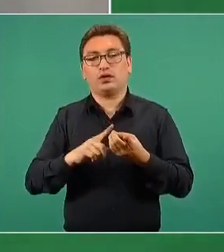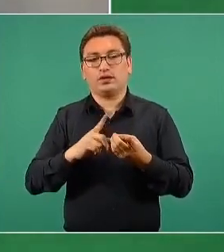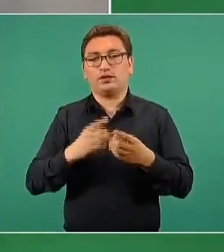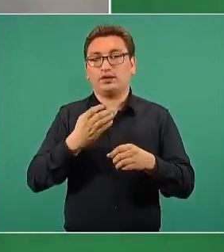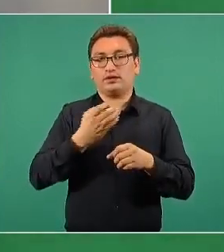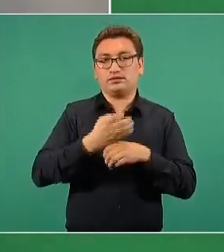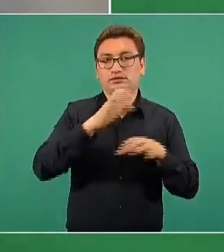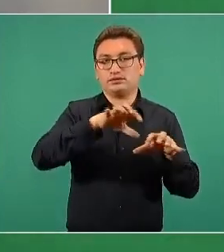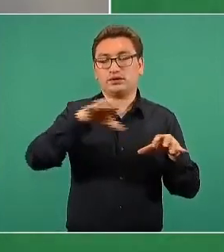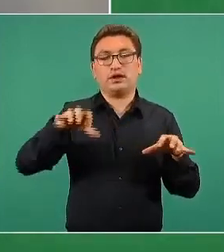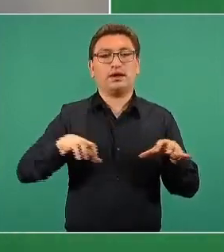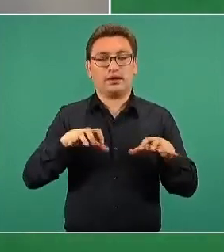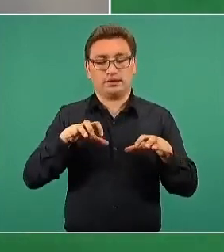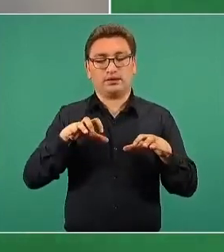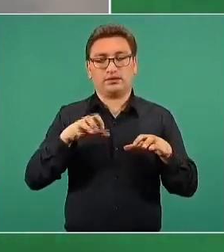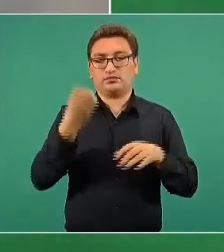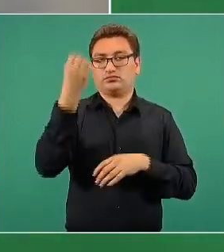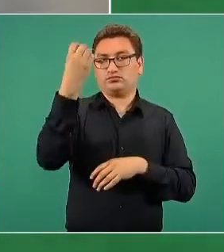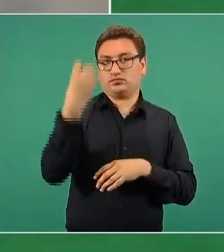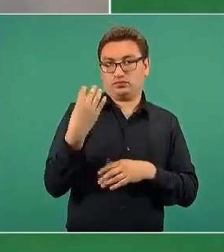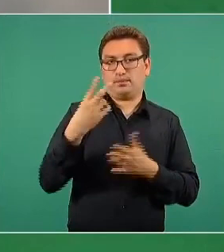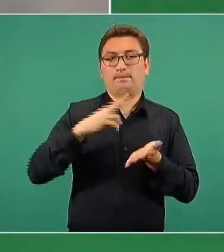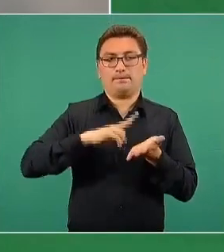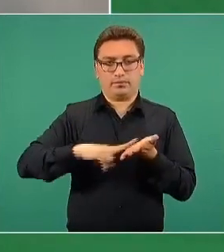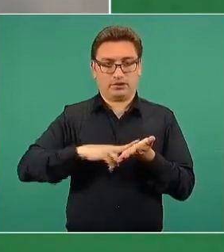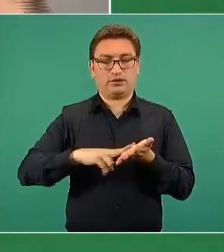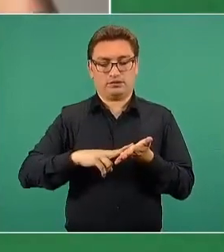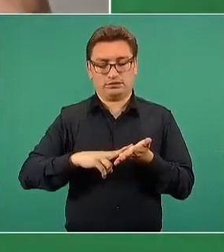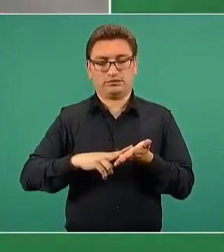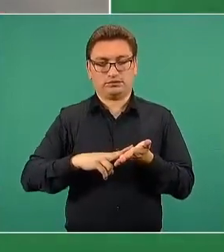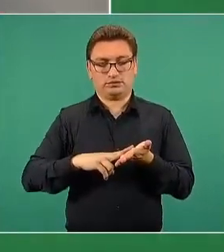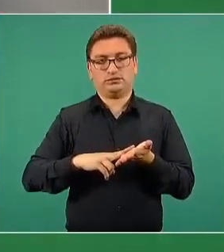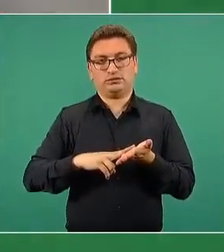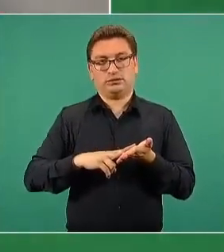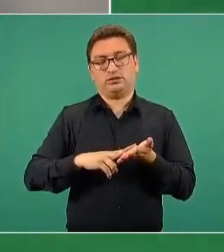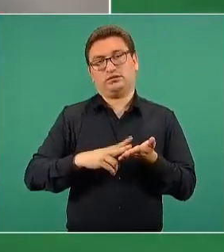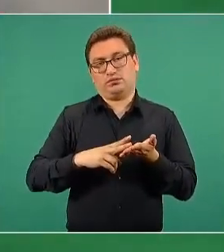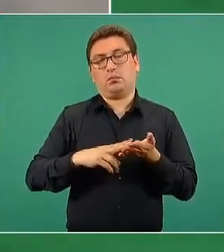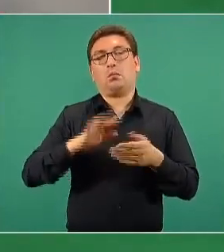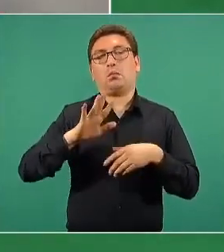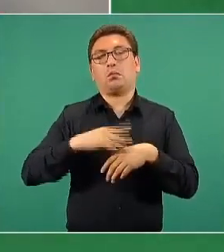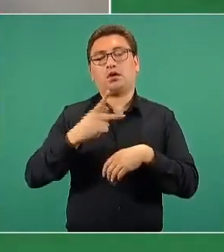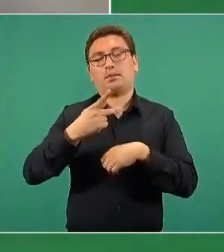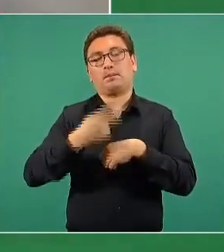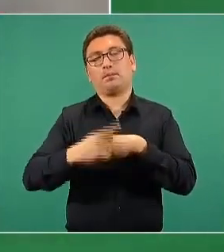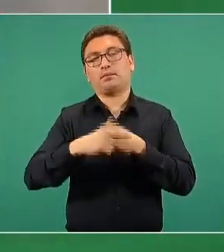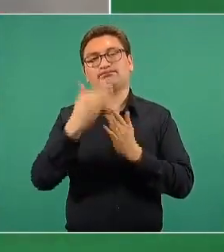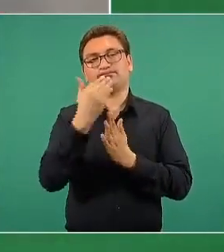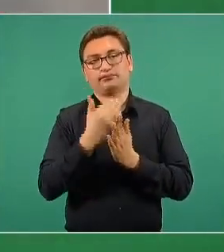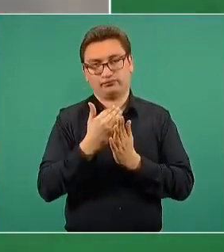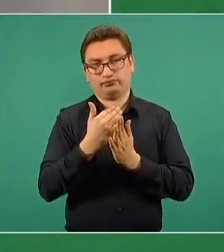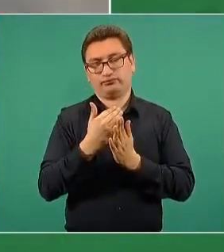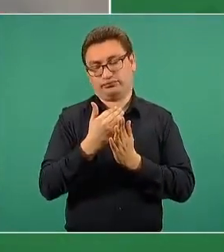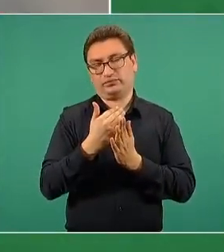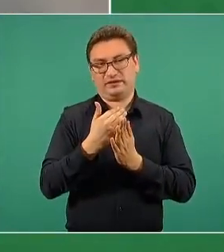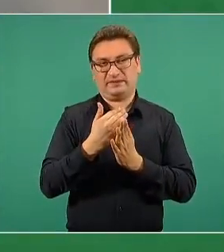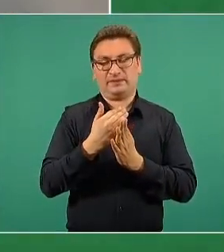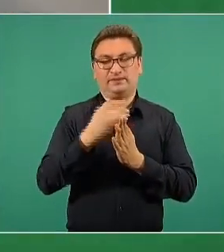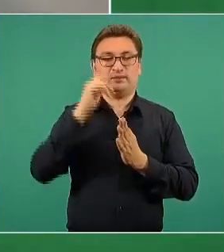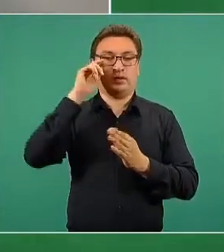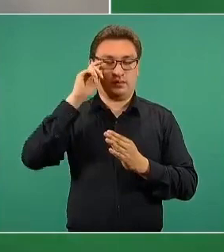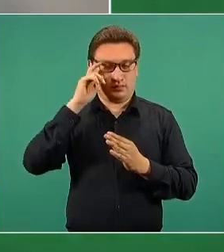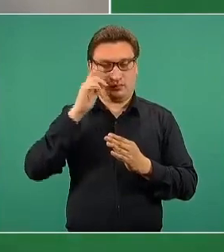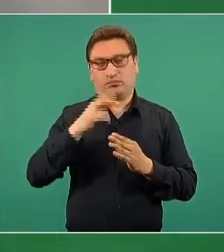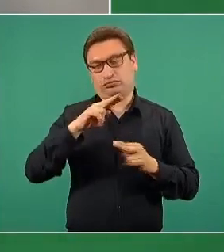federativas que tengan el semáforo de riesgo verde, esto que es el menor de los riesgos posible de acuerdo a los indicadores